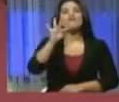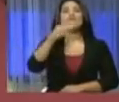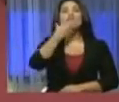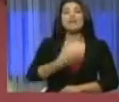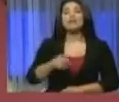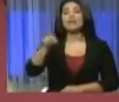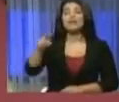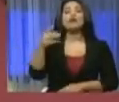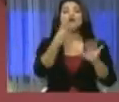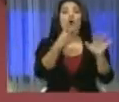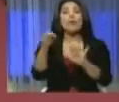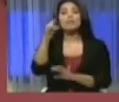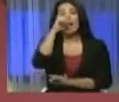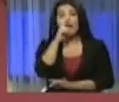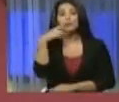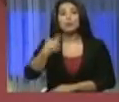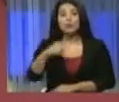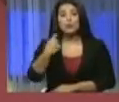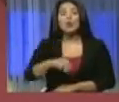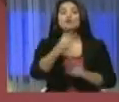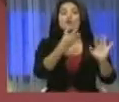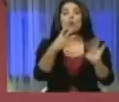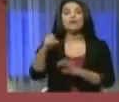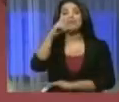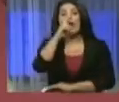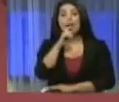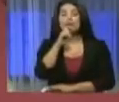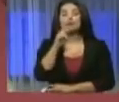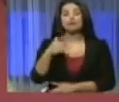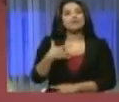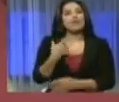ruedas, 90 años que parecen 500,